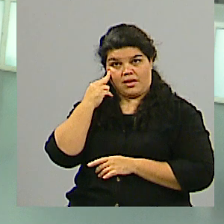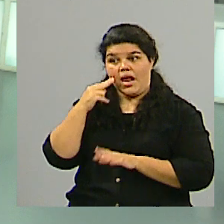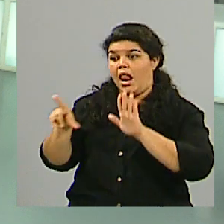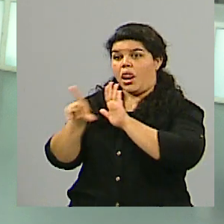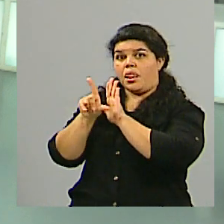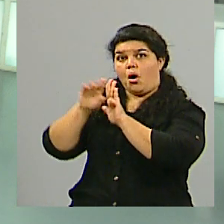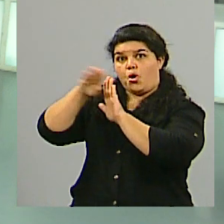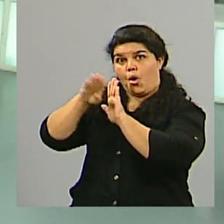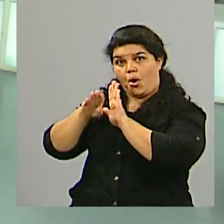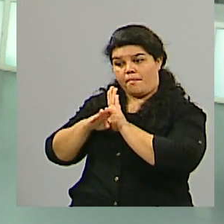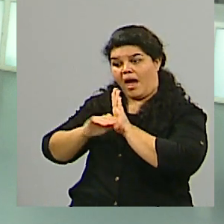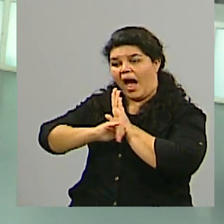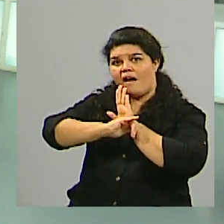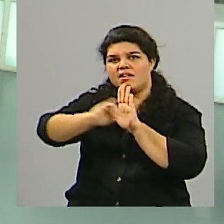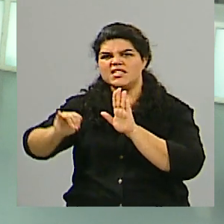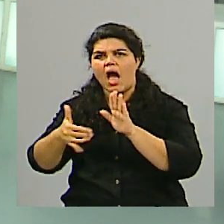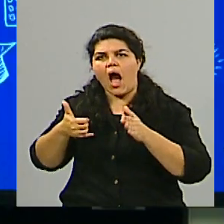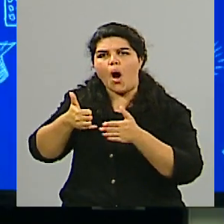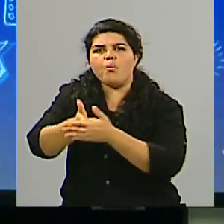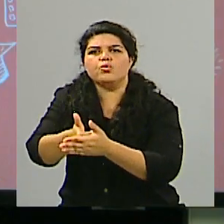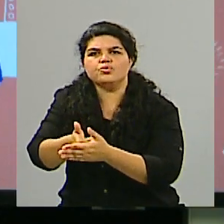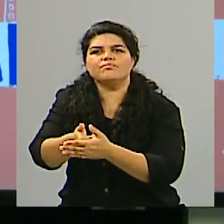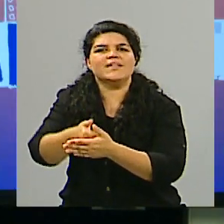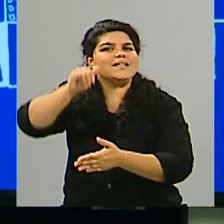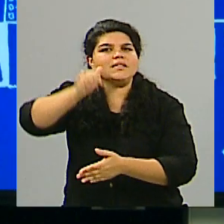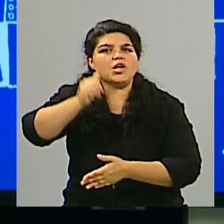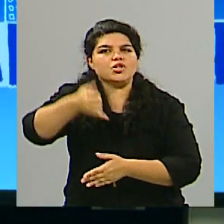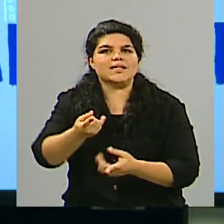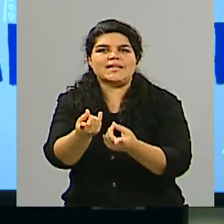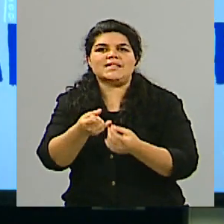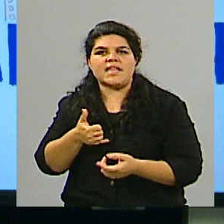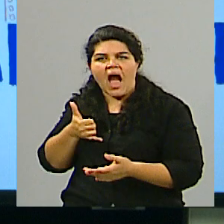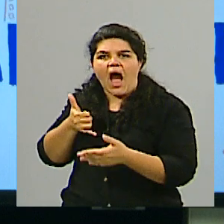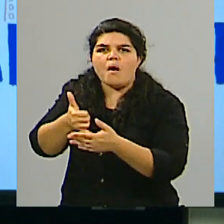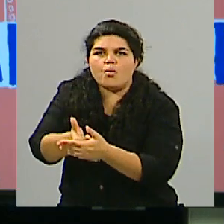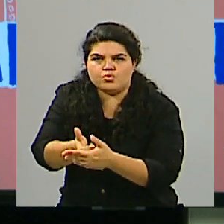haya una violación sexual tenía que haber acceso carnal penal.